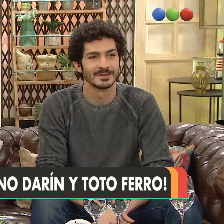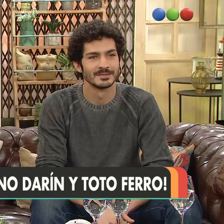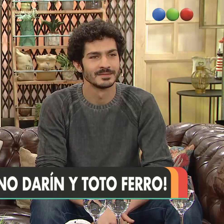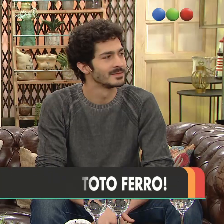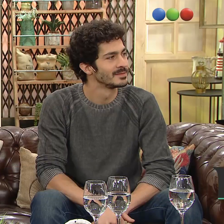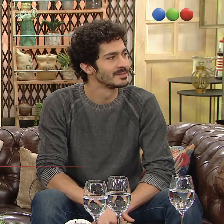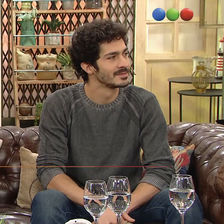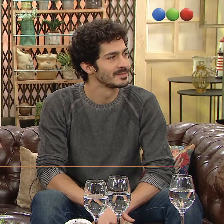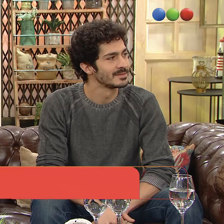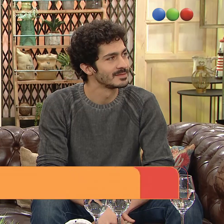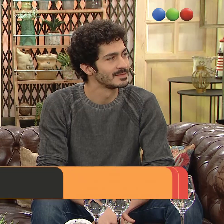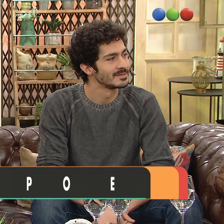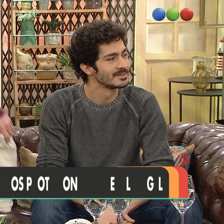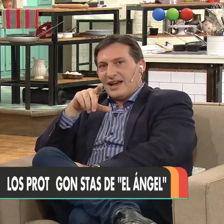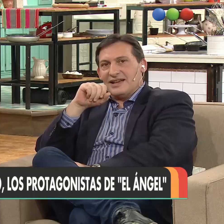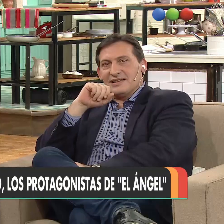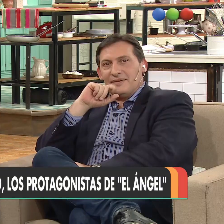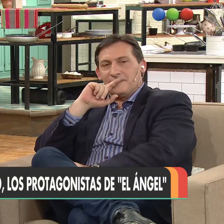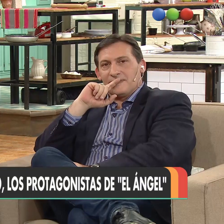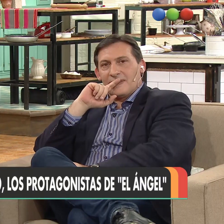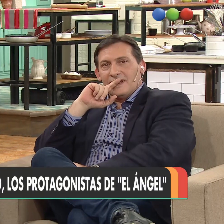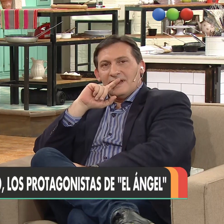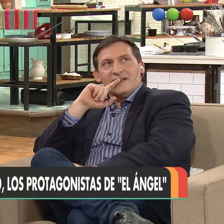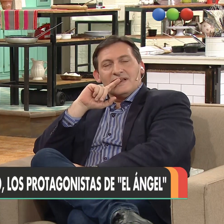lo que Paulo también tiene para contarnos. Estamos viendo la casa.